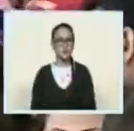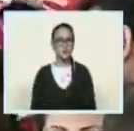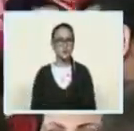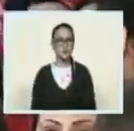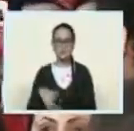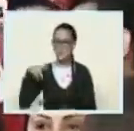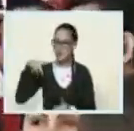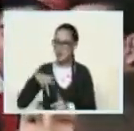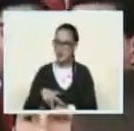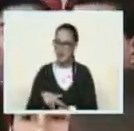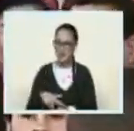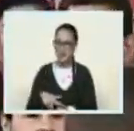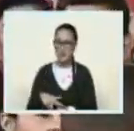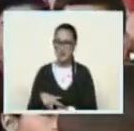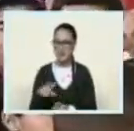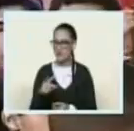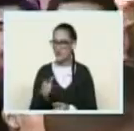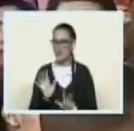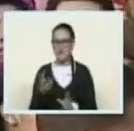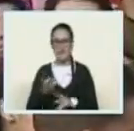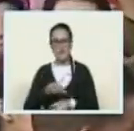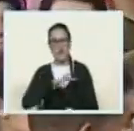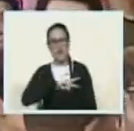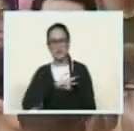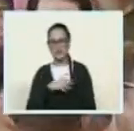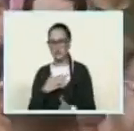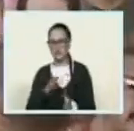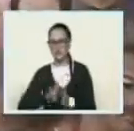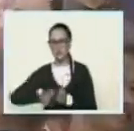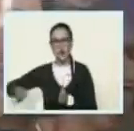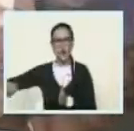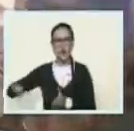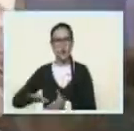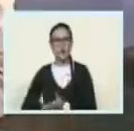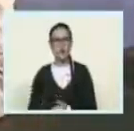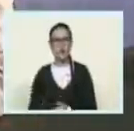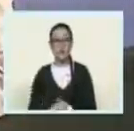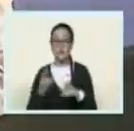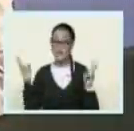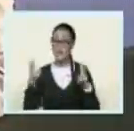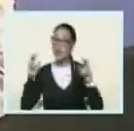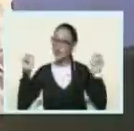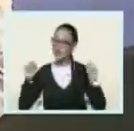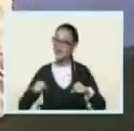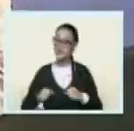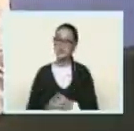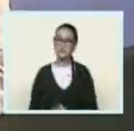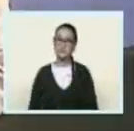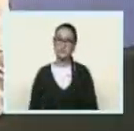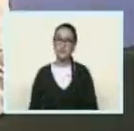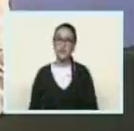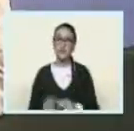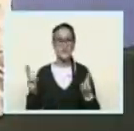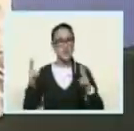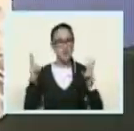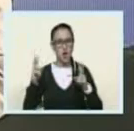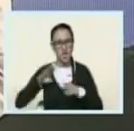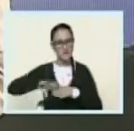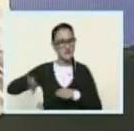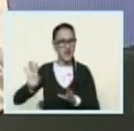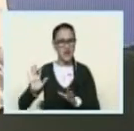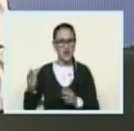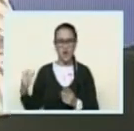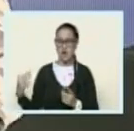Derrota, eres una farsante, aléjate. Victoria, eres una farsante, no